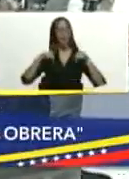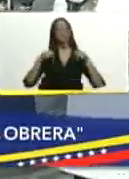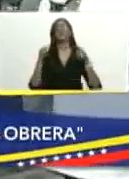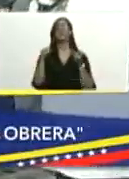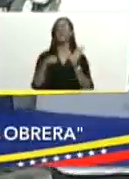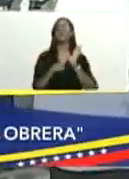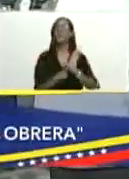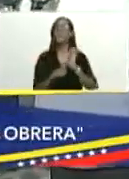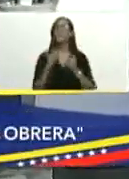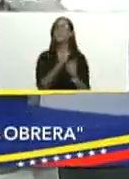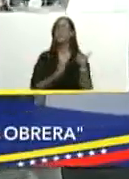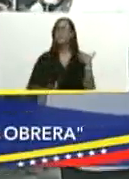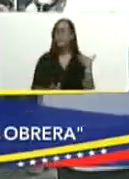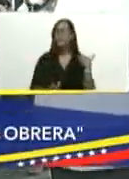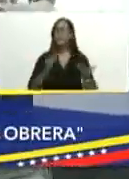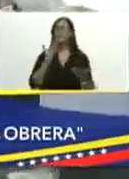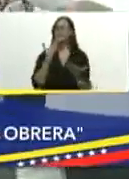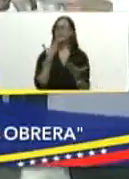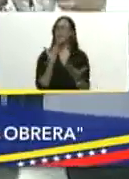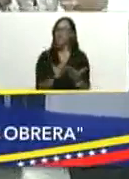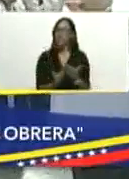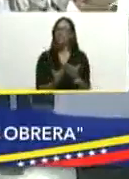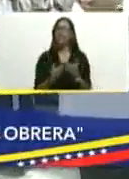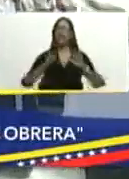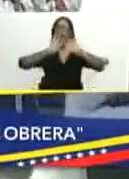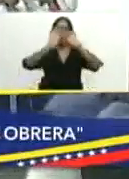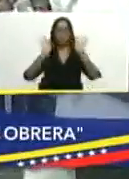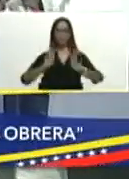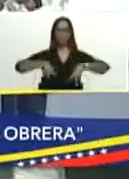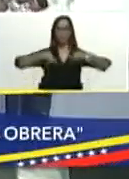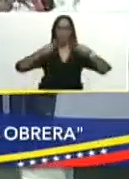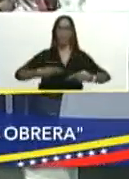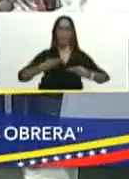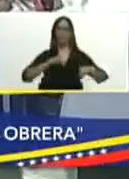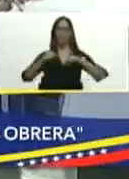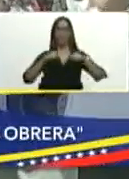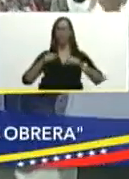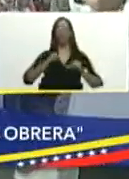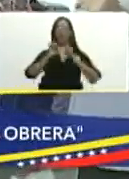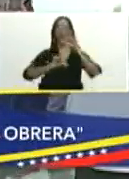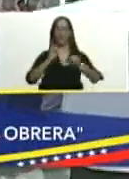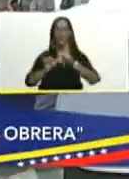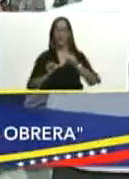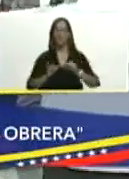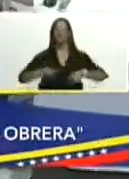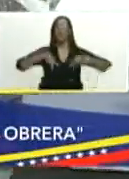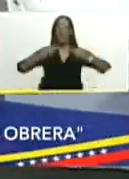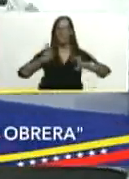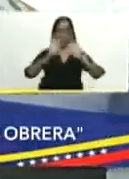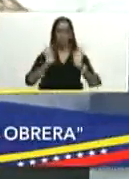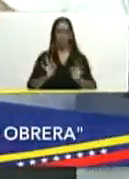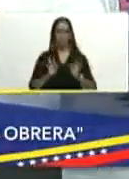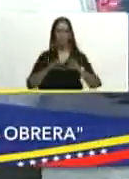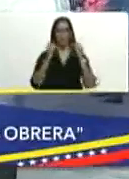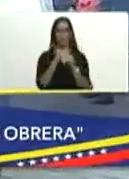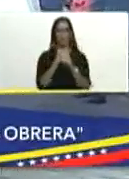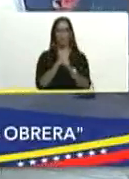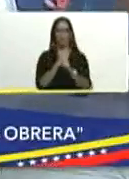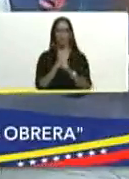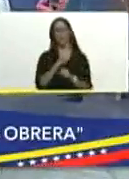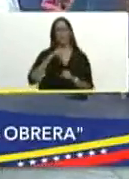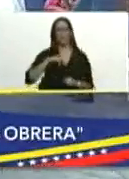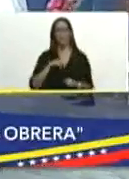presidente gracias a un nuevo modelo de gestión colectiva un nuevo modelo de dirección de la clase Obrera y